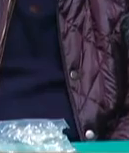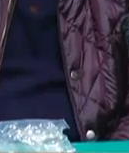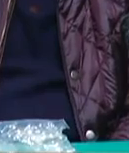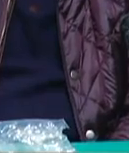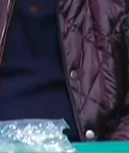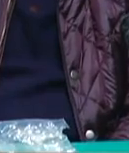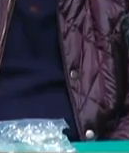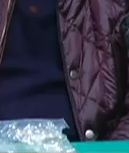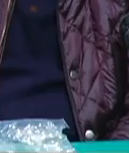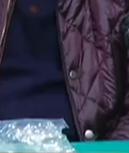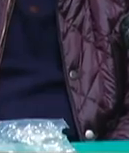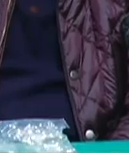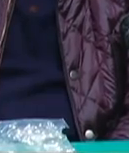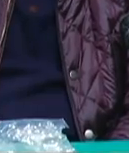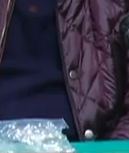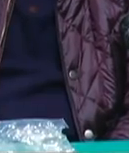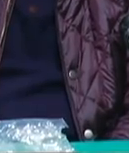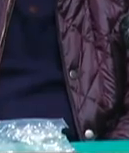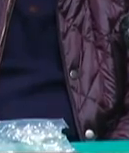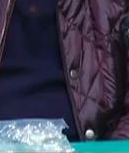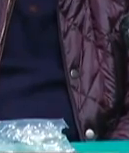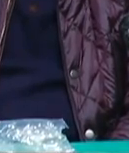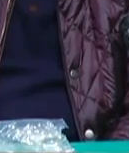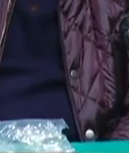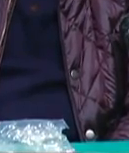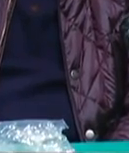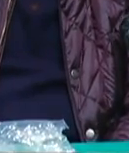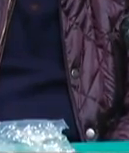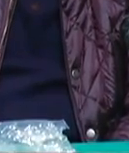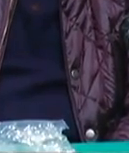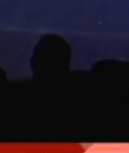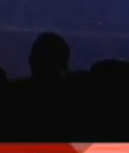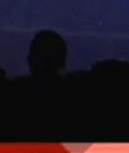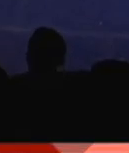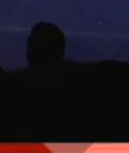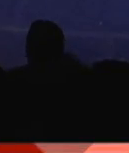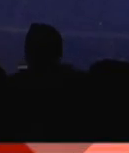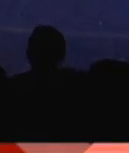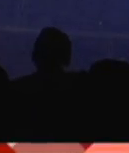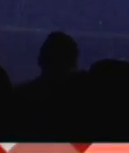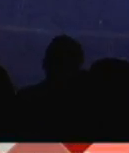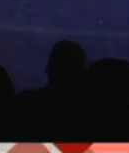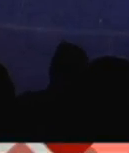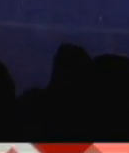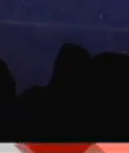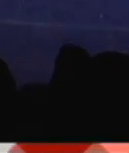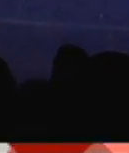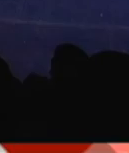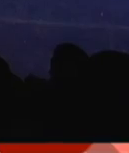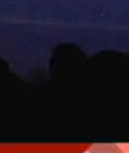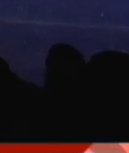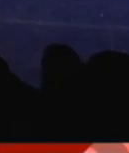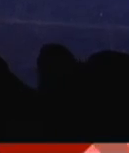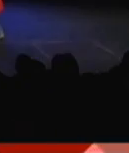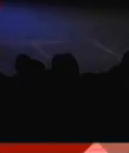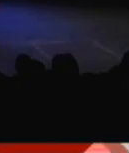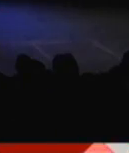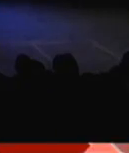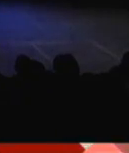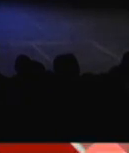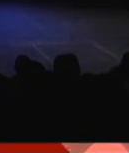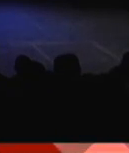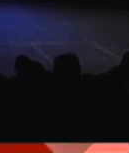un escenario profesional y ante un público imprevisible. Esta nueva experiencia implica salir de los habituales foros